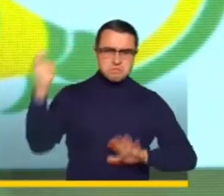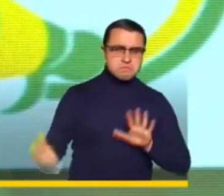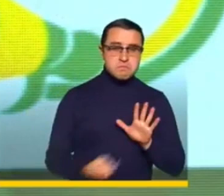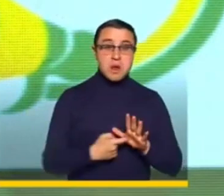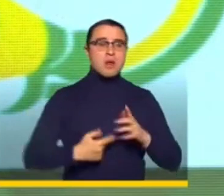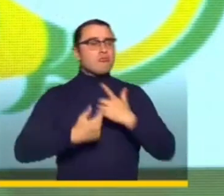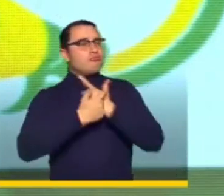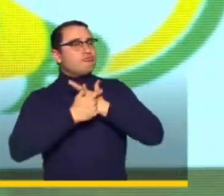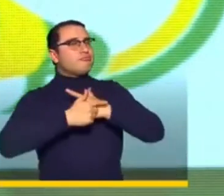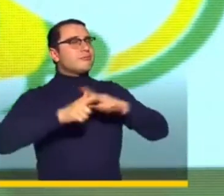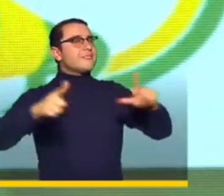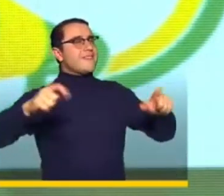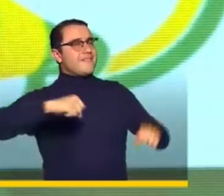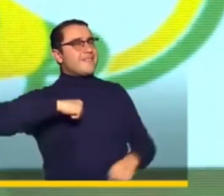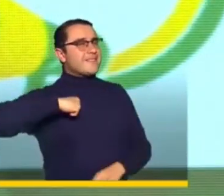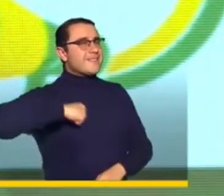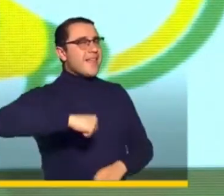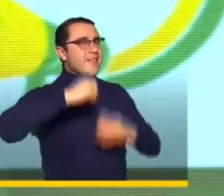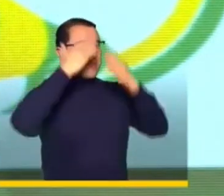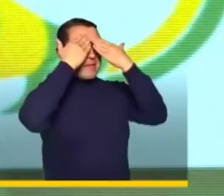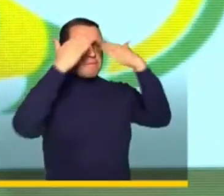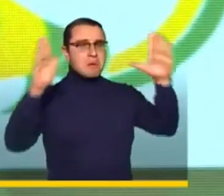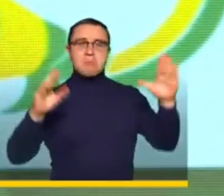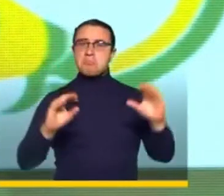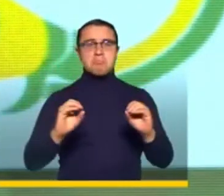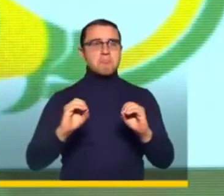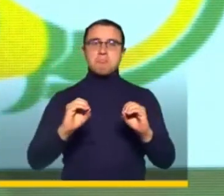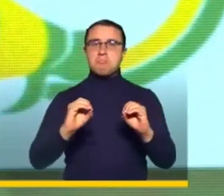libertades, sin derechos, sin democracia.